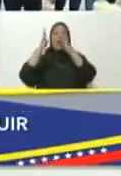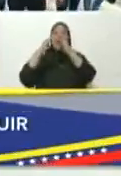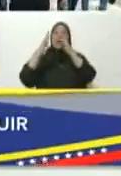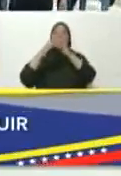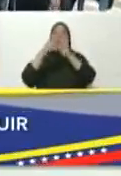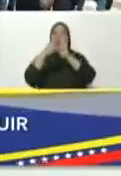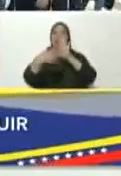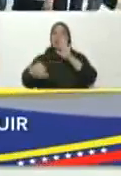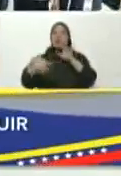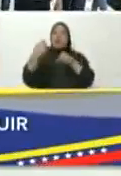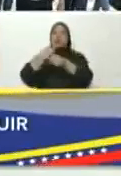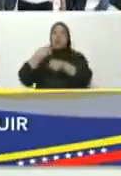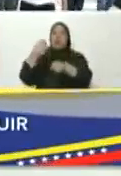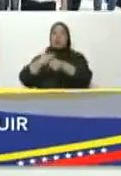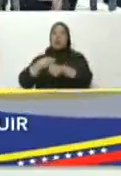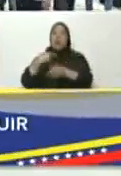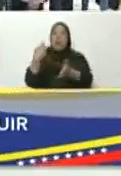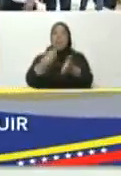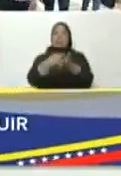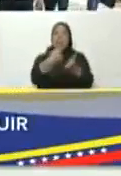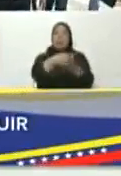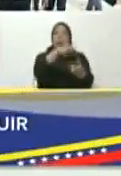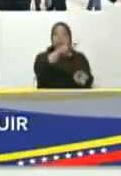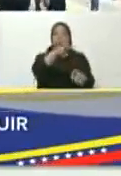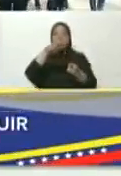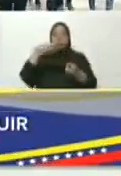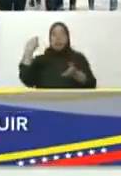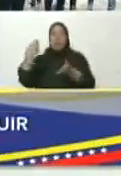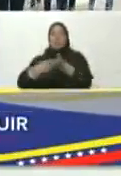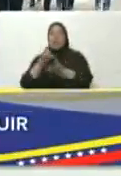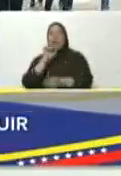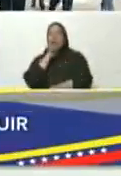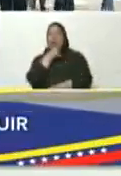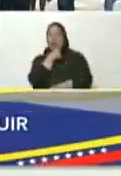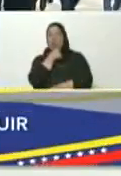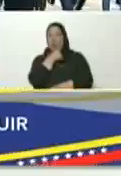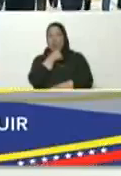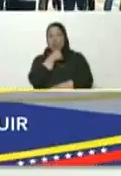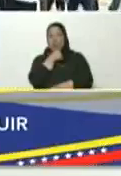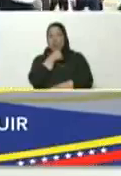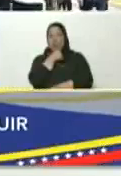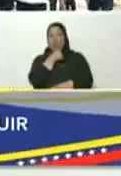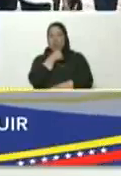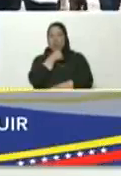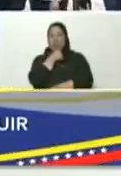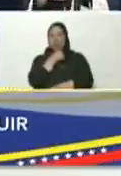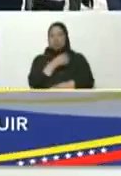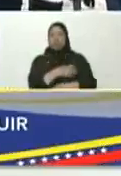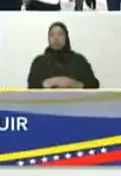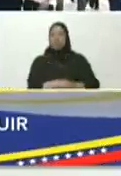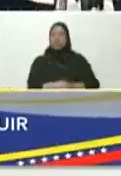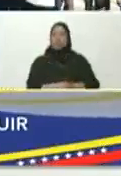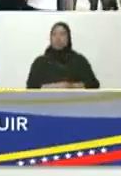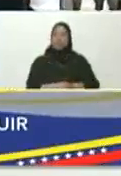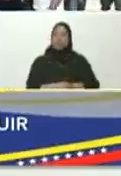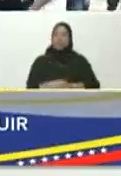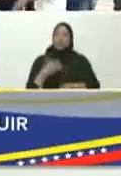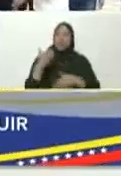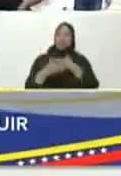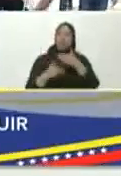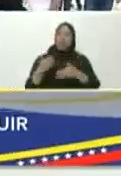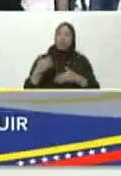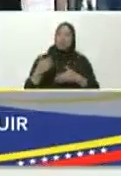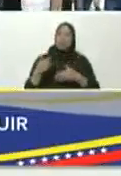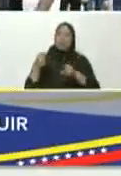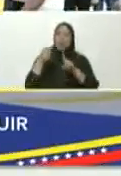al trabajo, el derecho al ingreso, las pensiones, el socialismo en lo social. Y también ahí vamos, mira, resistiendo